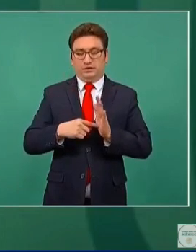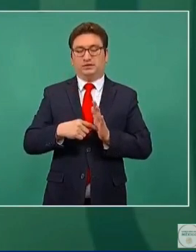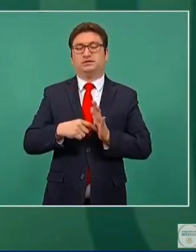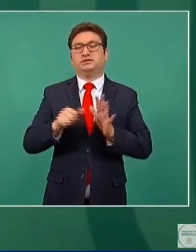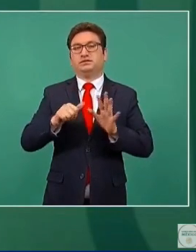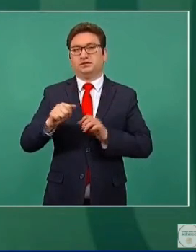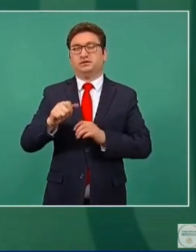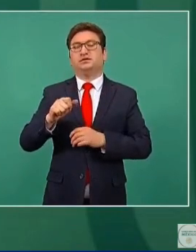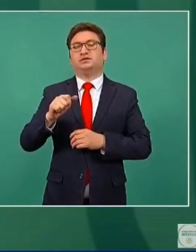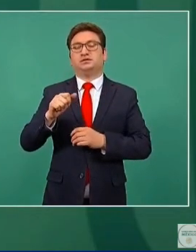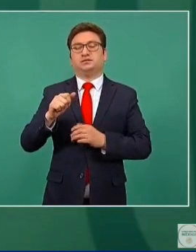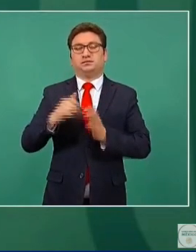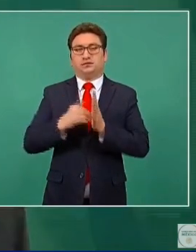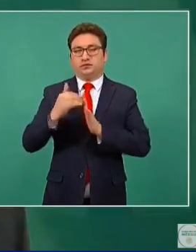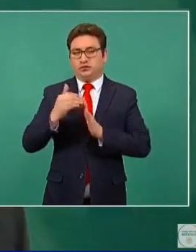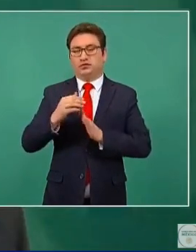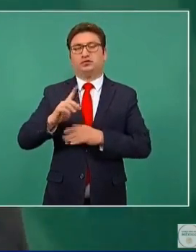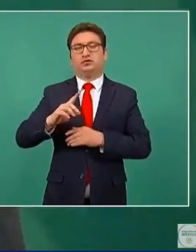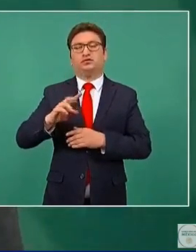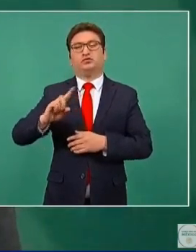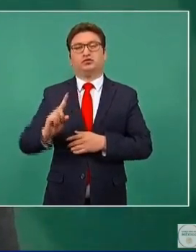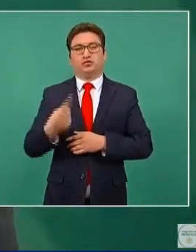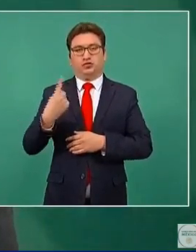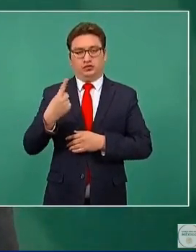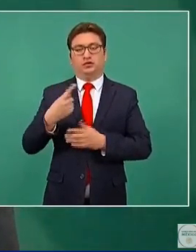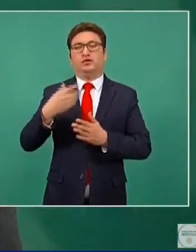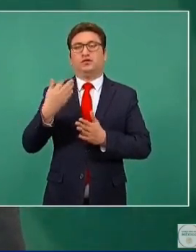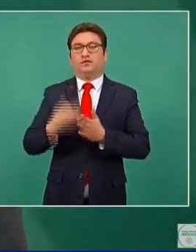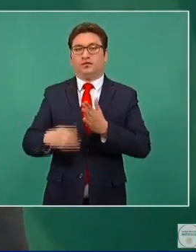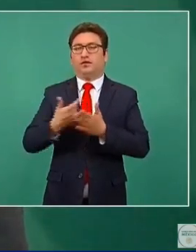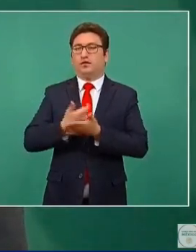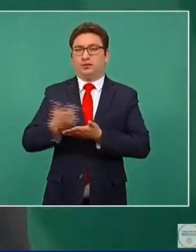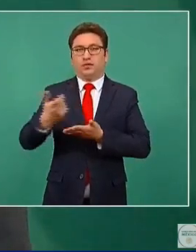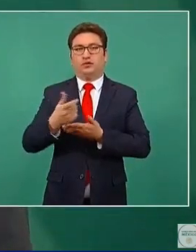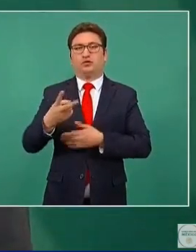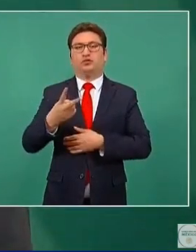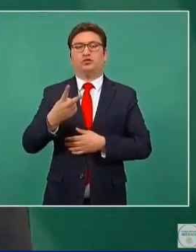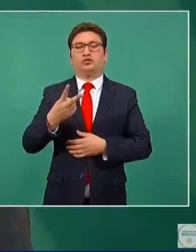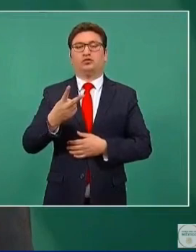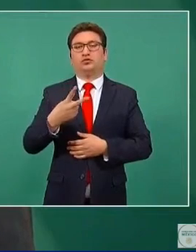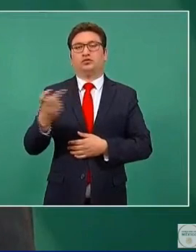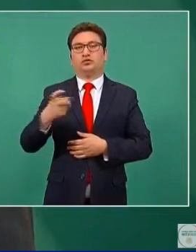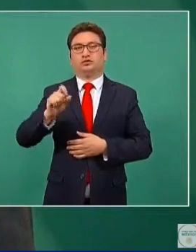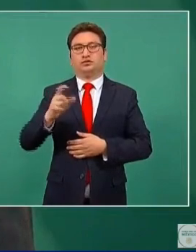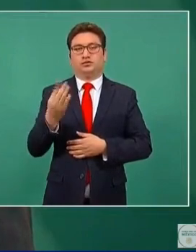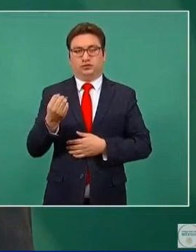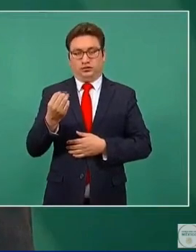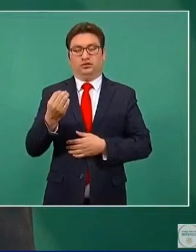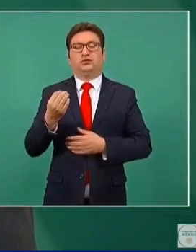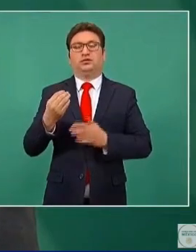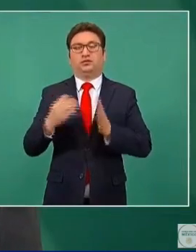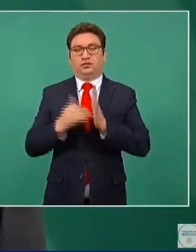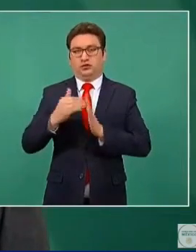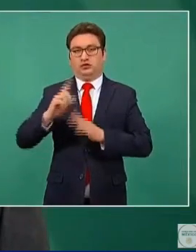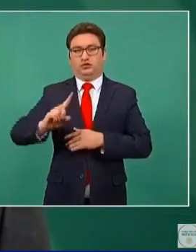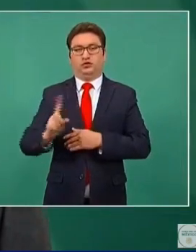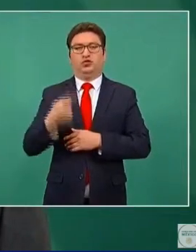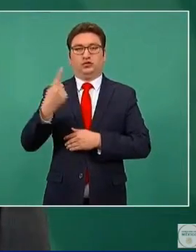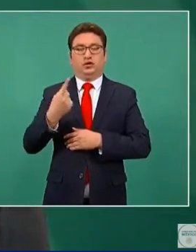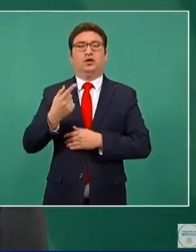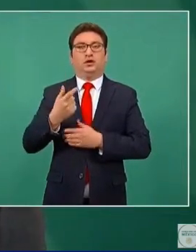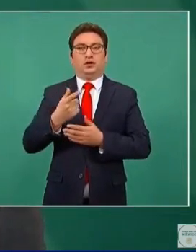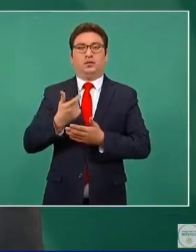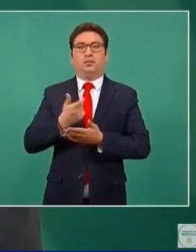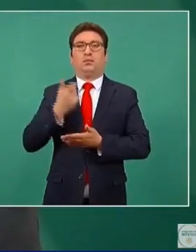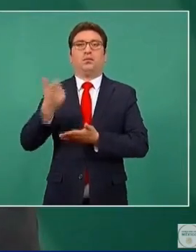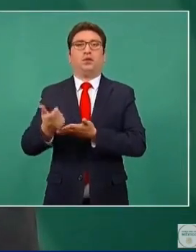1,626 millones de dólares y están pendientes por pagarse 229 millones de dólares. Se paga solamente